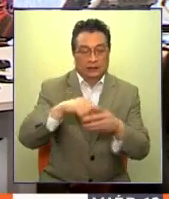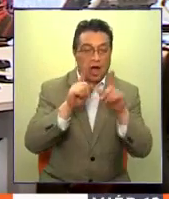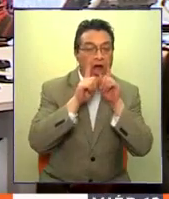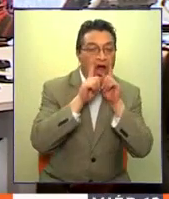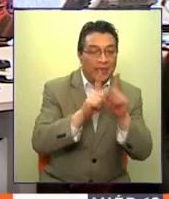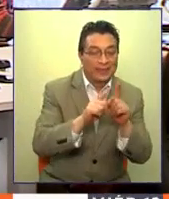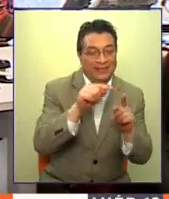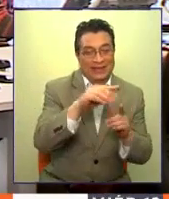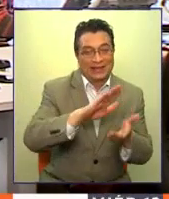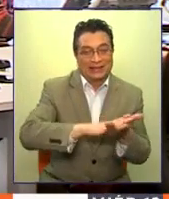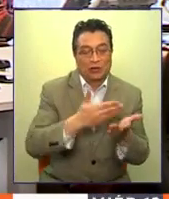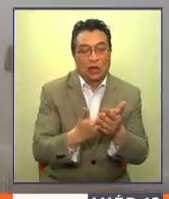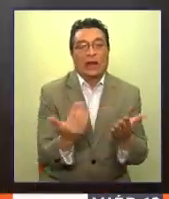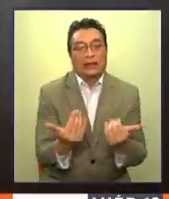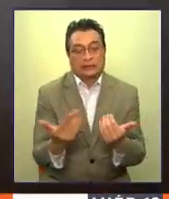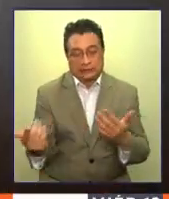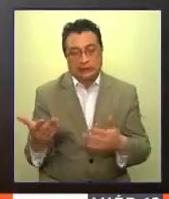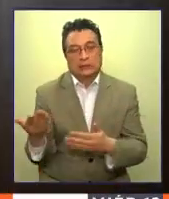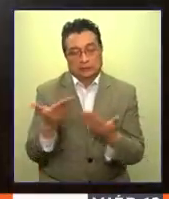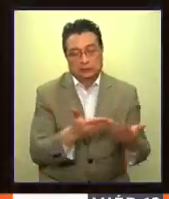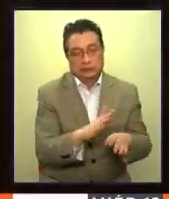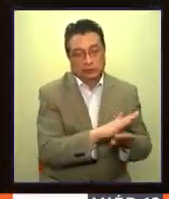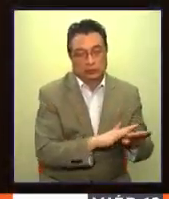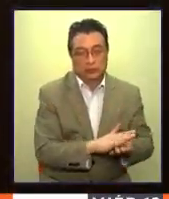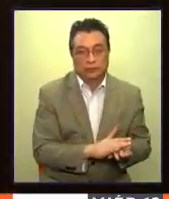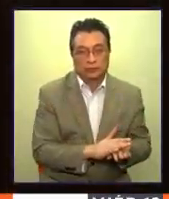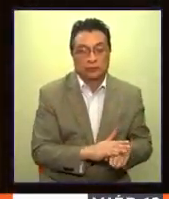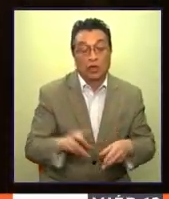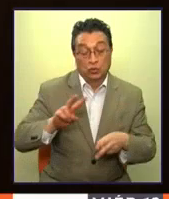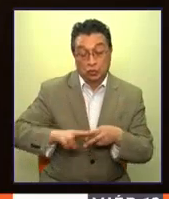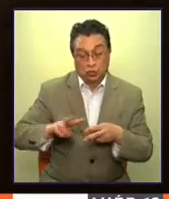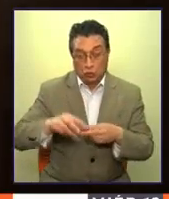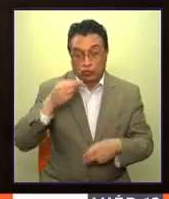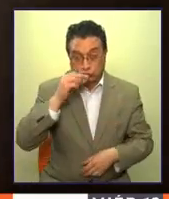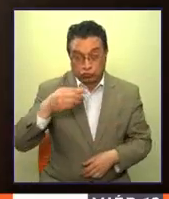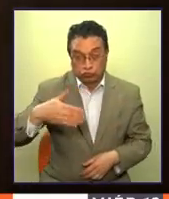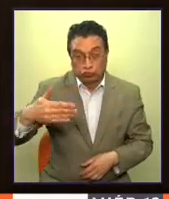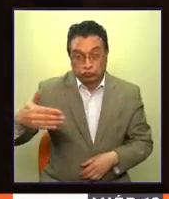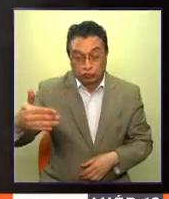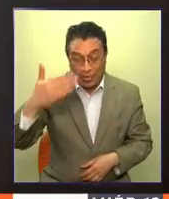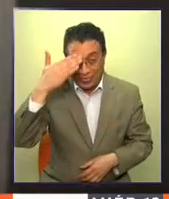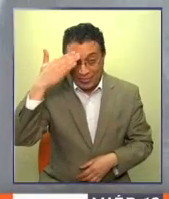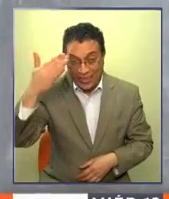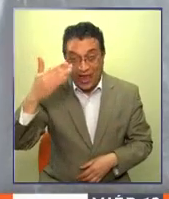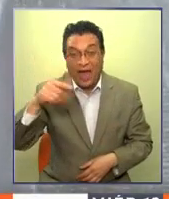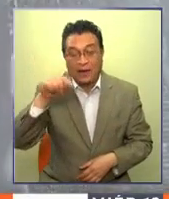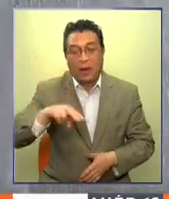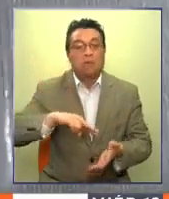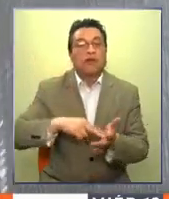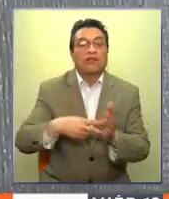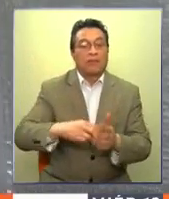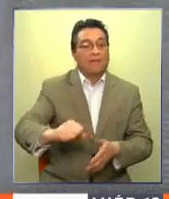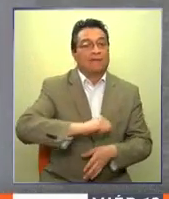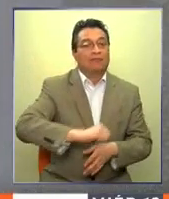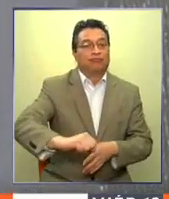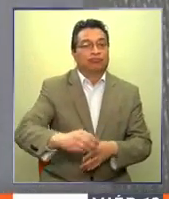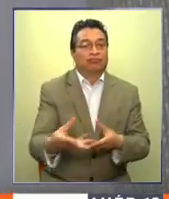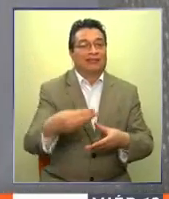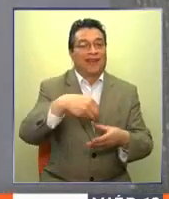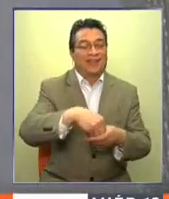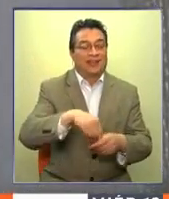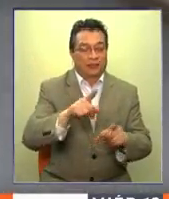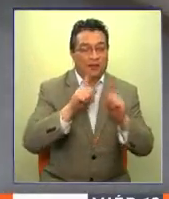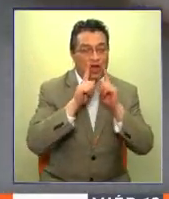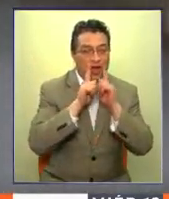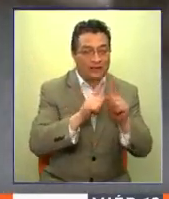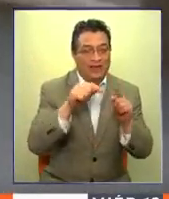tanto necesitan a los profesionales de salud. Una solución que se espera para los próximos días y así evitar problemas mayores al interior de varias residencias